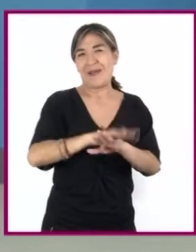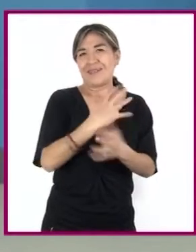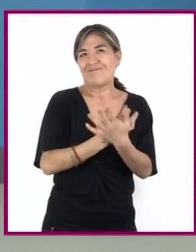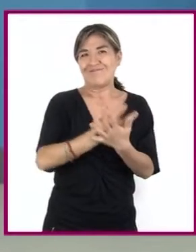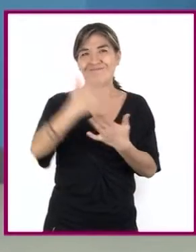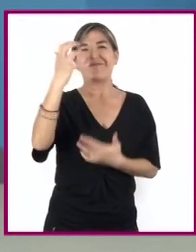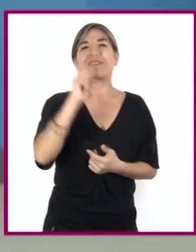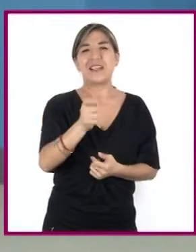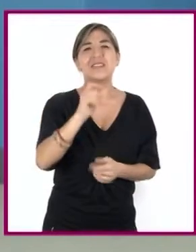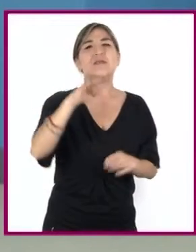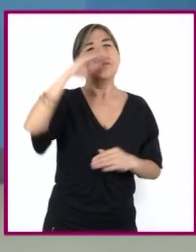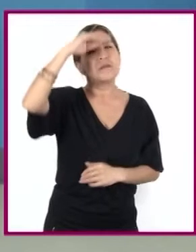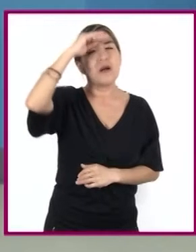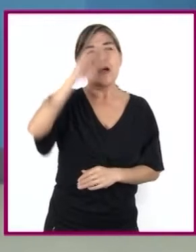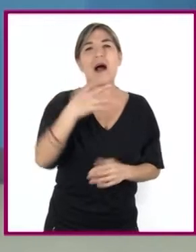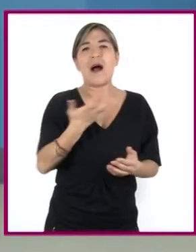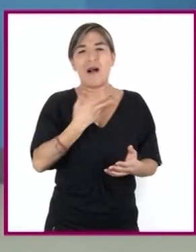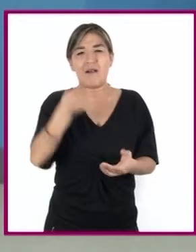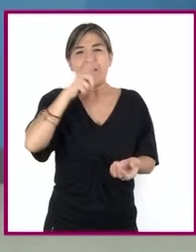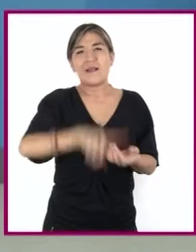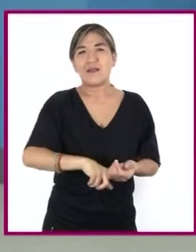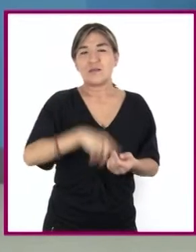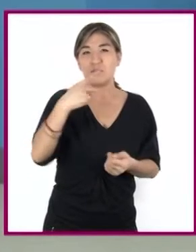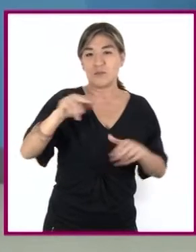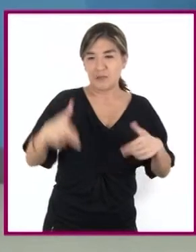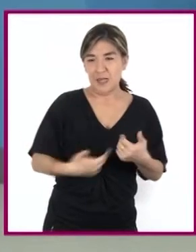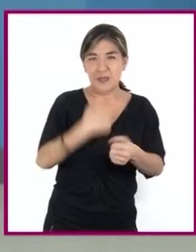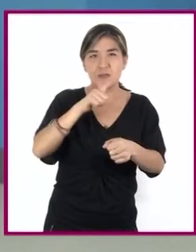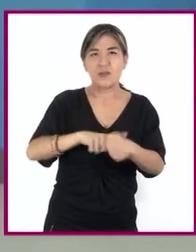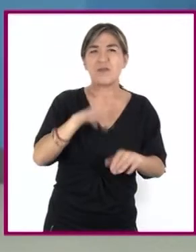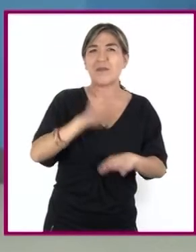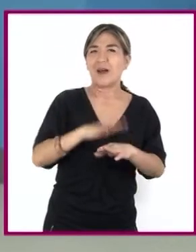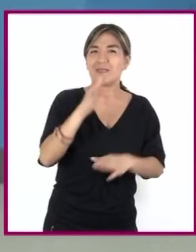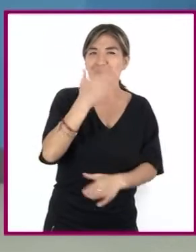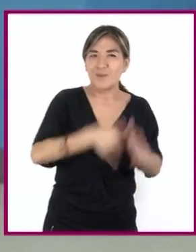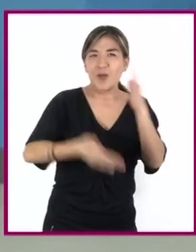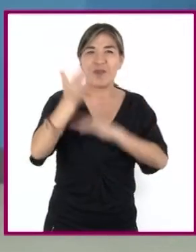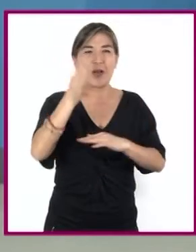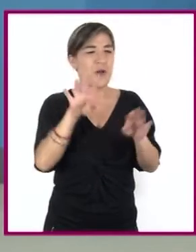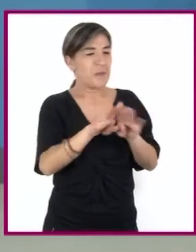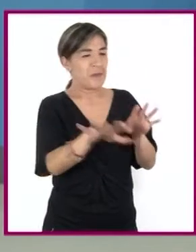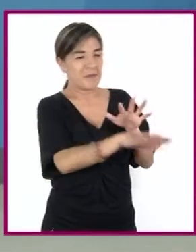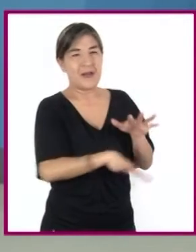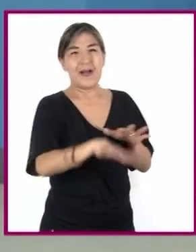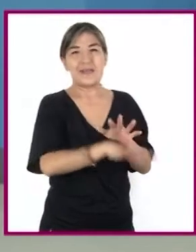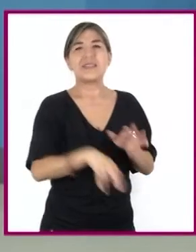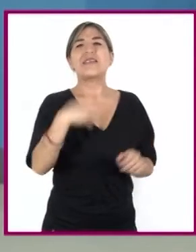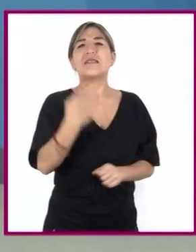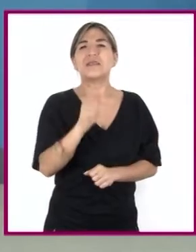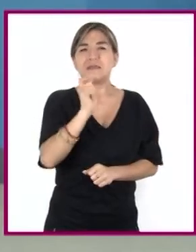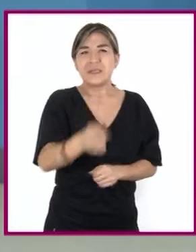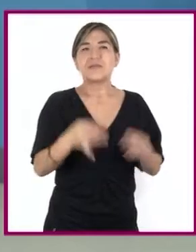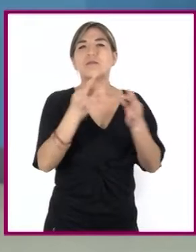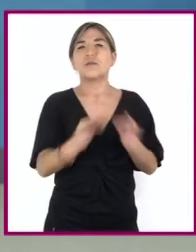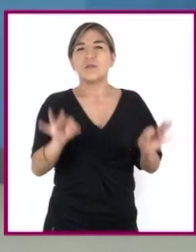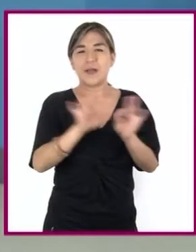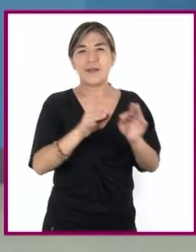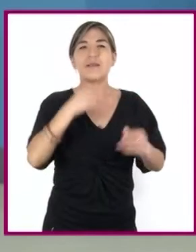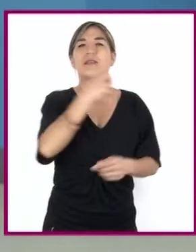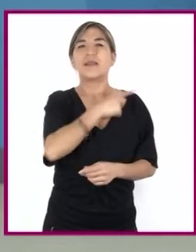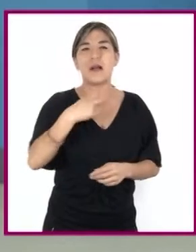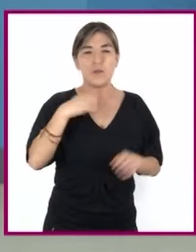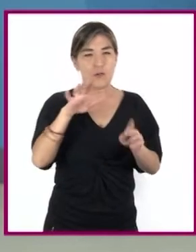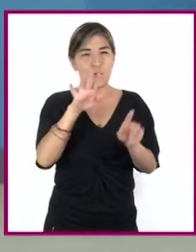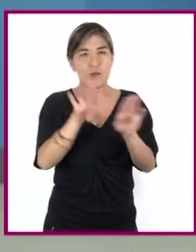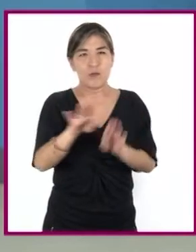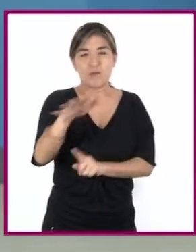quien pensó que existían naciones superiores e inferiores, siendo un deber de las primeras llevar la civilización y